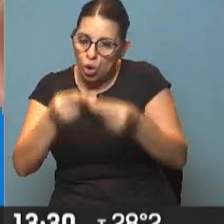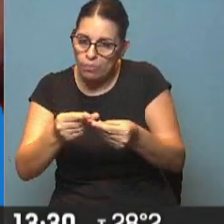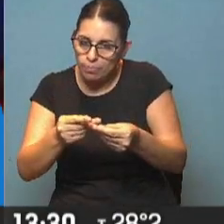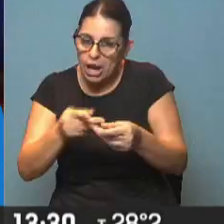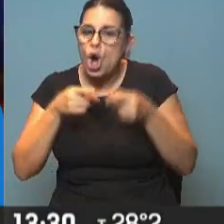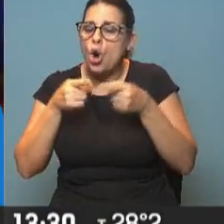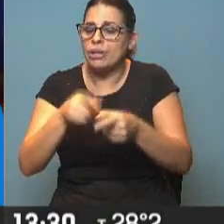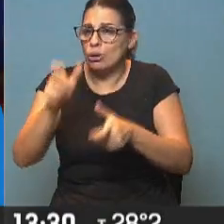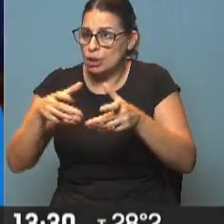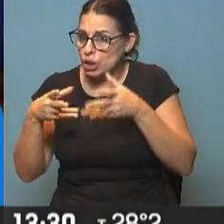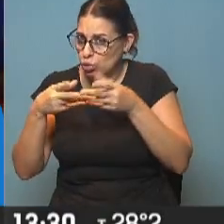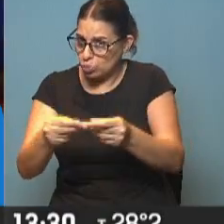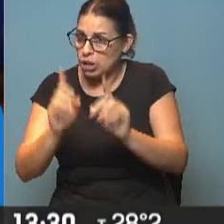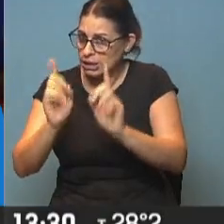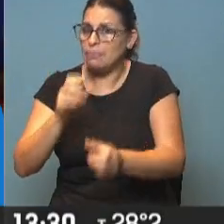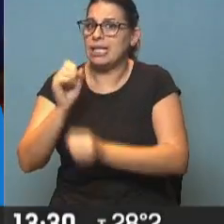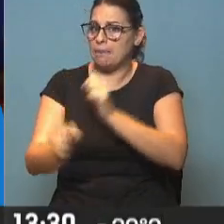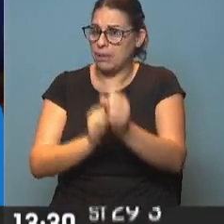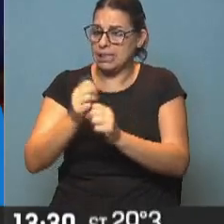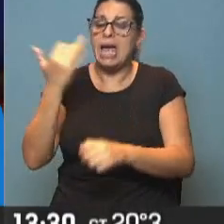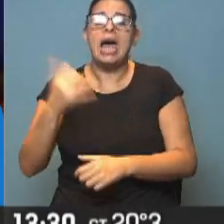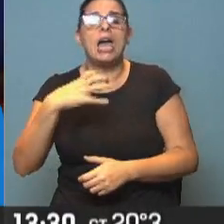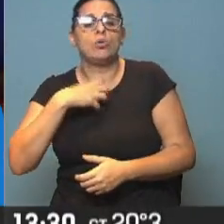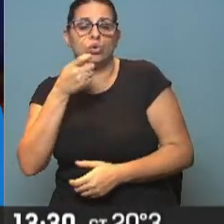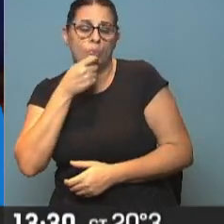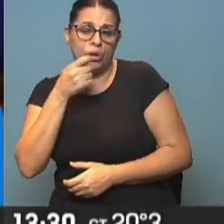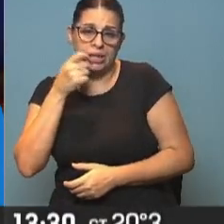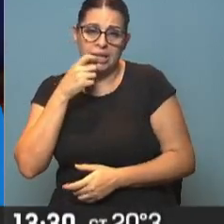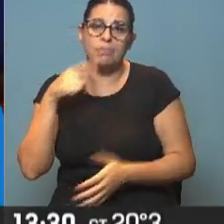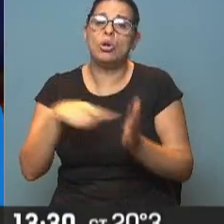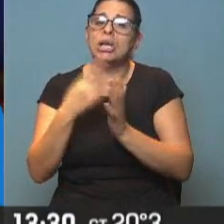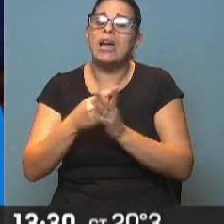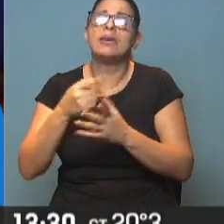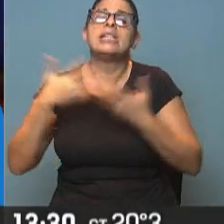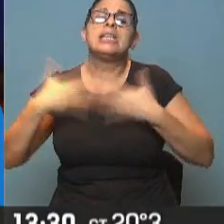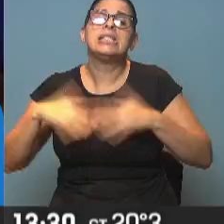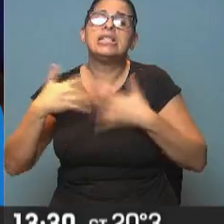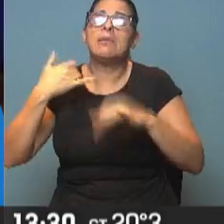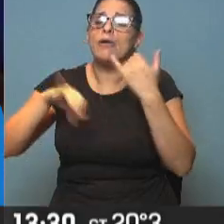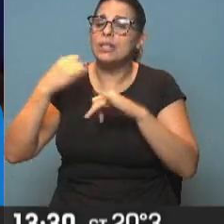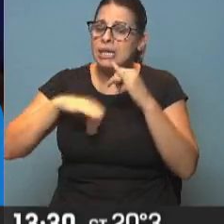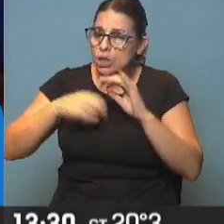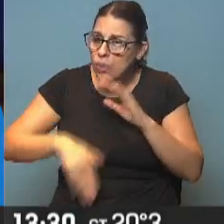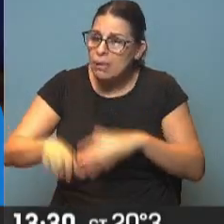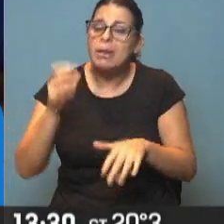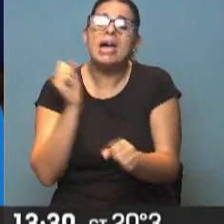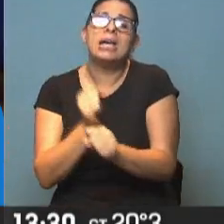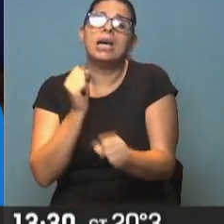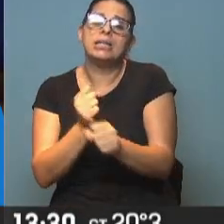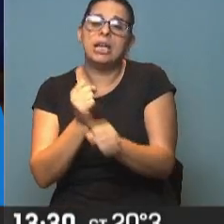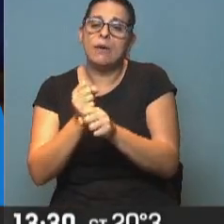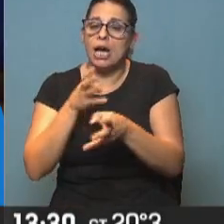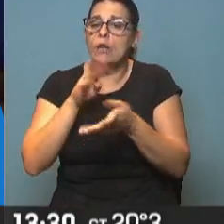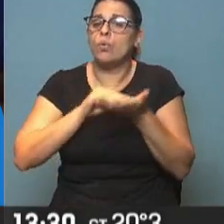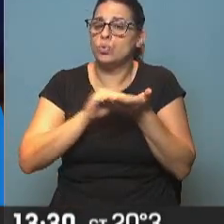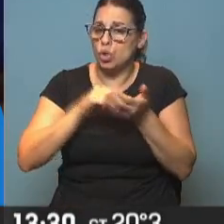consumidores pero también dirigido a los proveedores hay un curso por ejemplo de claves del sistema financiero que está previsto para trabajar con funcionarios